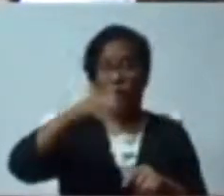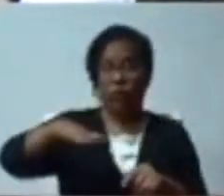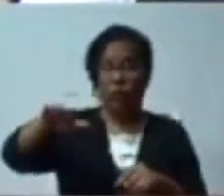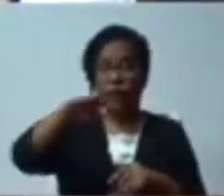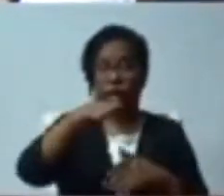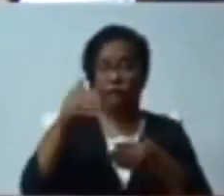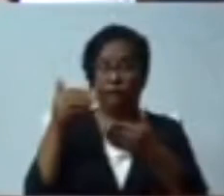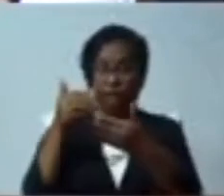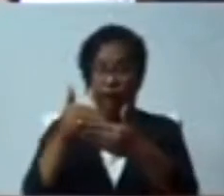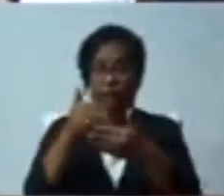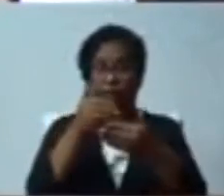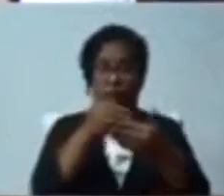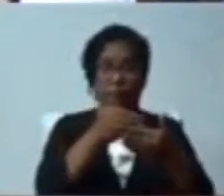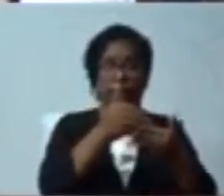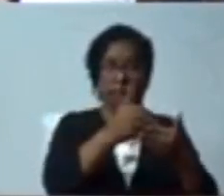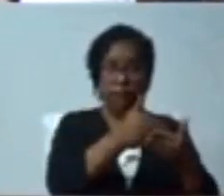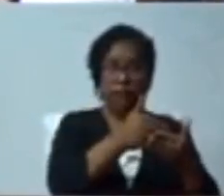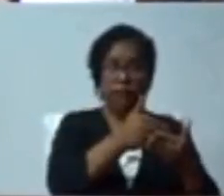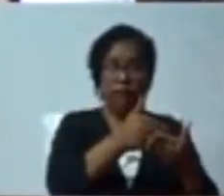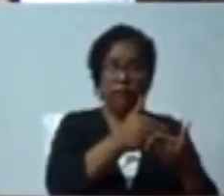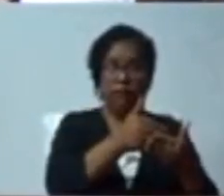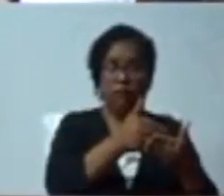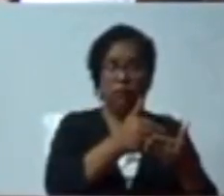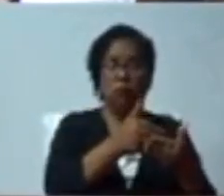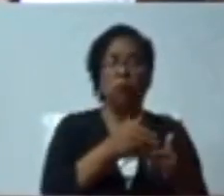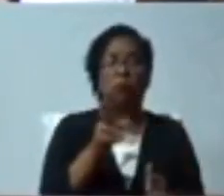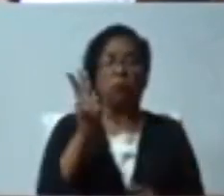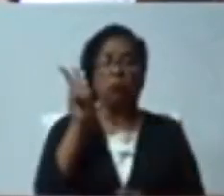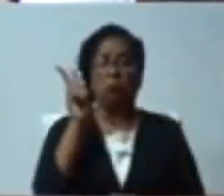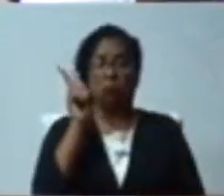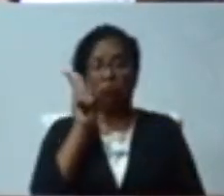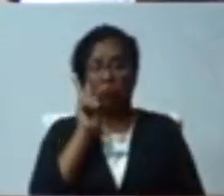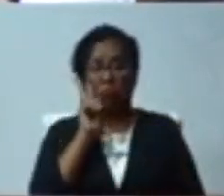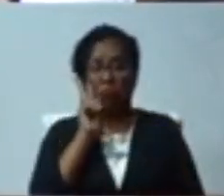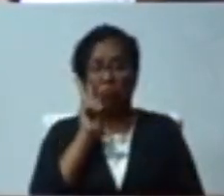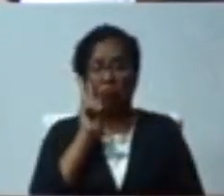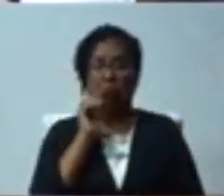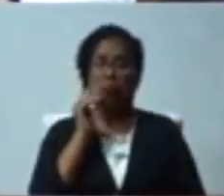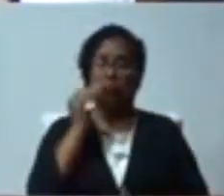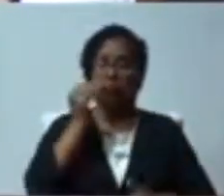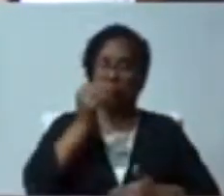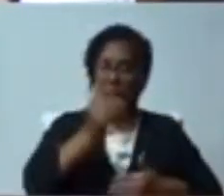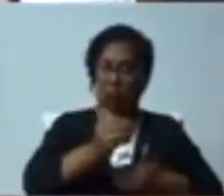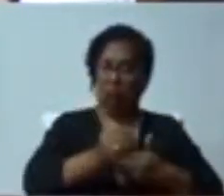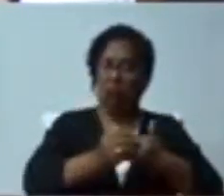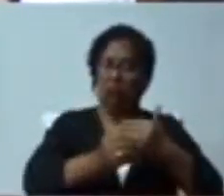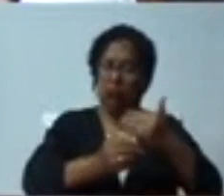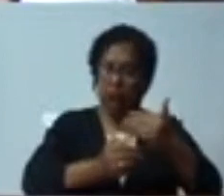van teniendo una regularización a través